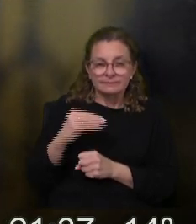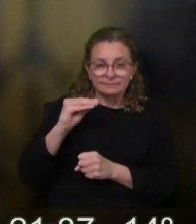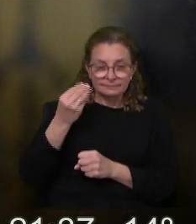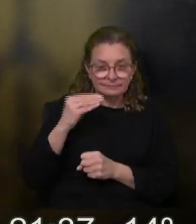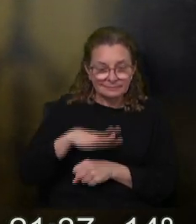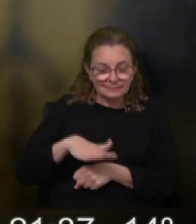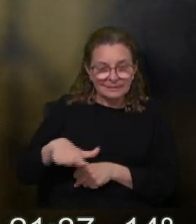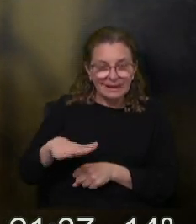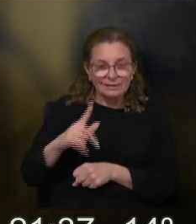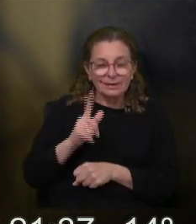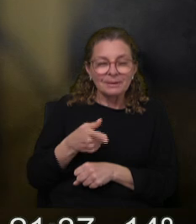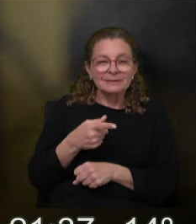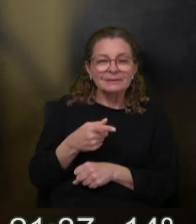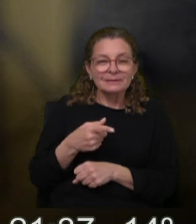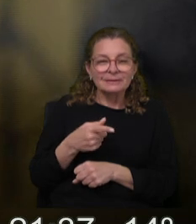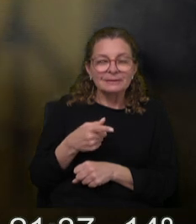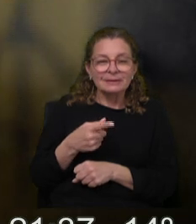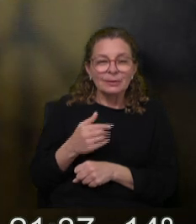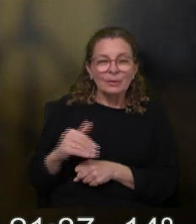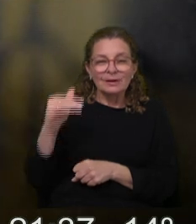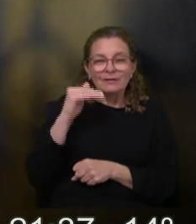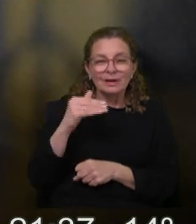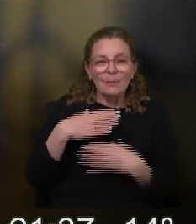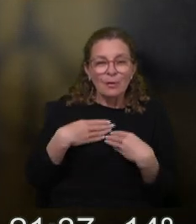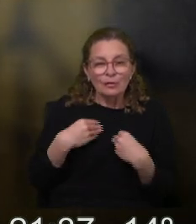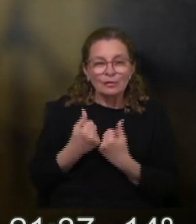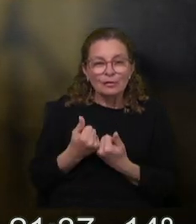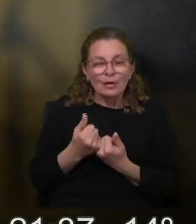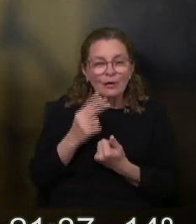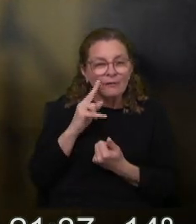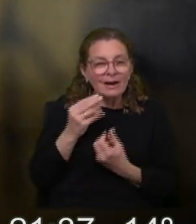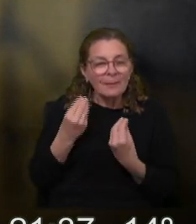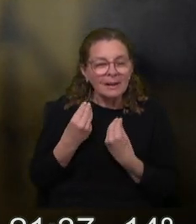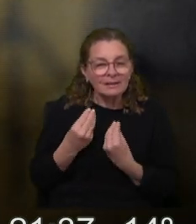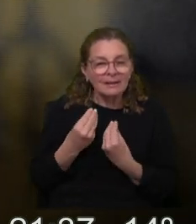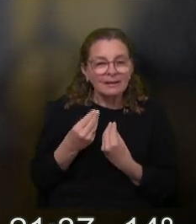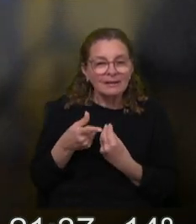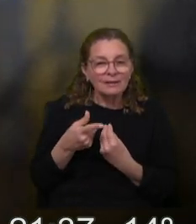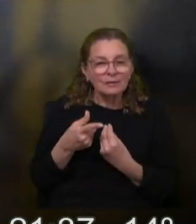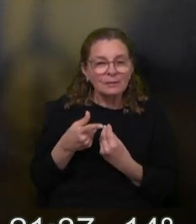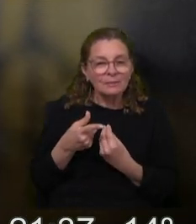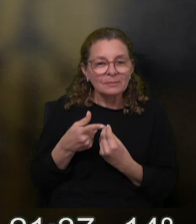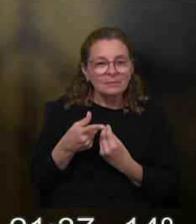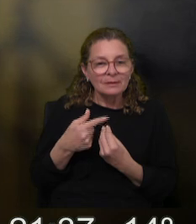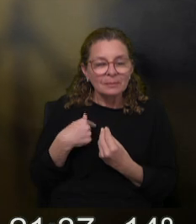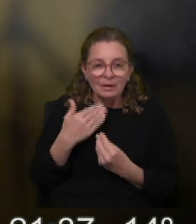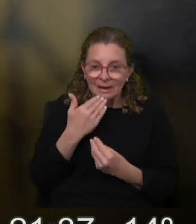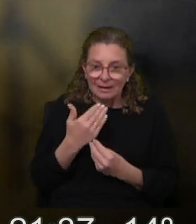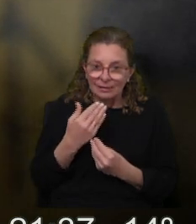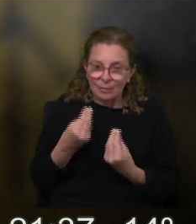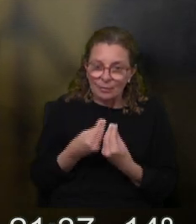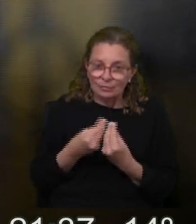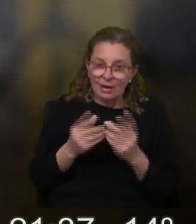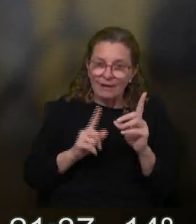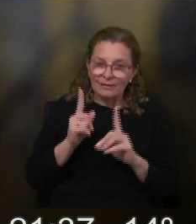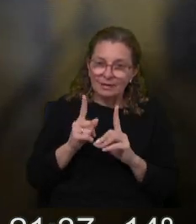aniñado que tiene, de que está en un nivel de emoción con ver qué es lo que pasa. que eso me agradezco, porque muchas veces te